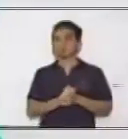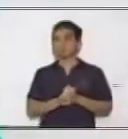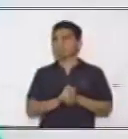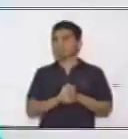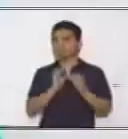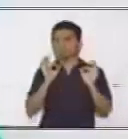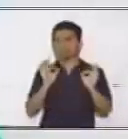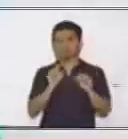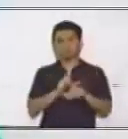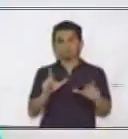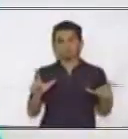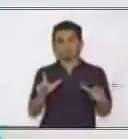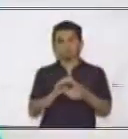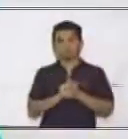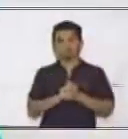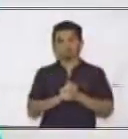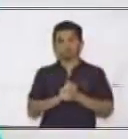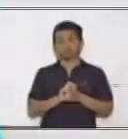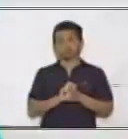¿Estamos listos?